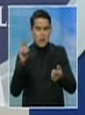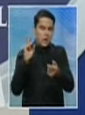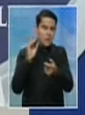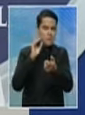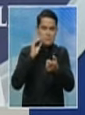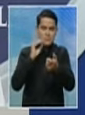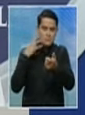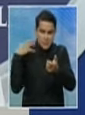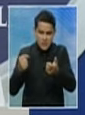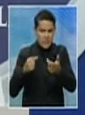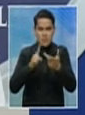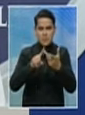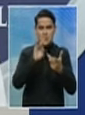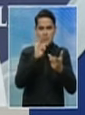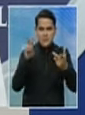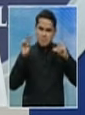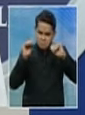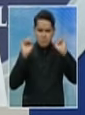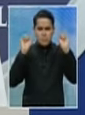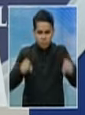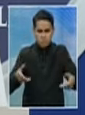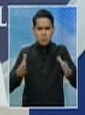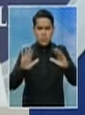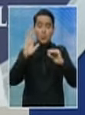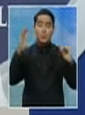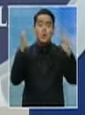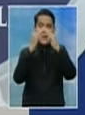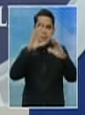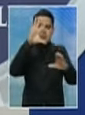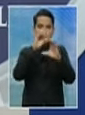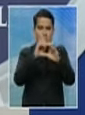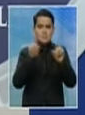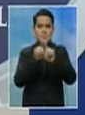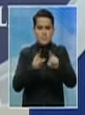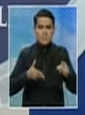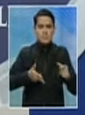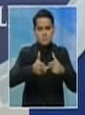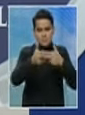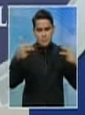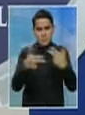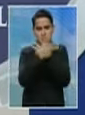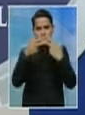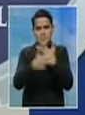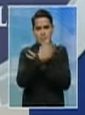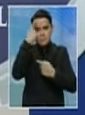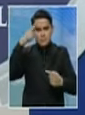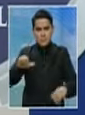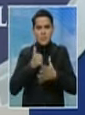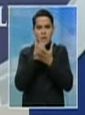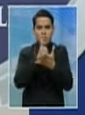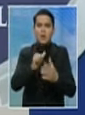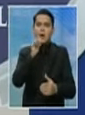otras actividades productivas realizadas en el hogar, y transporte humanitario y suministros de